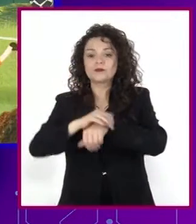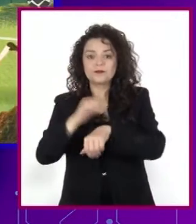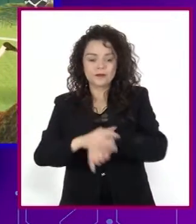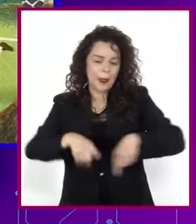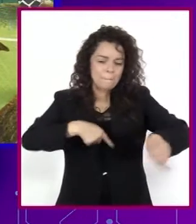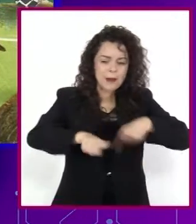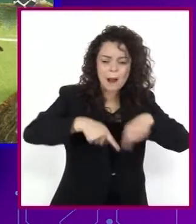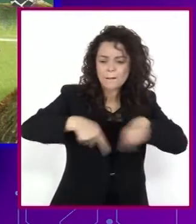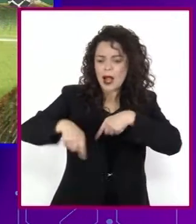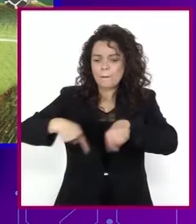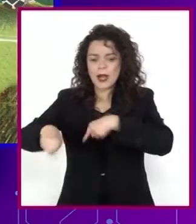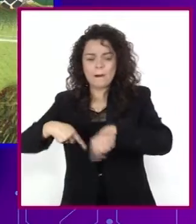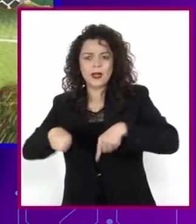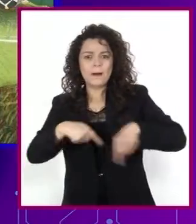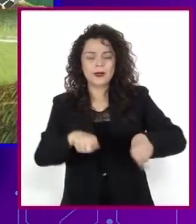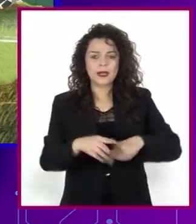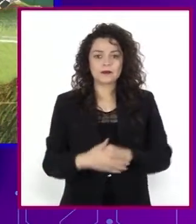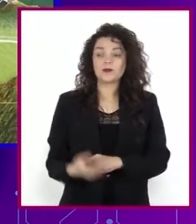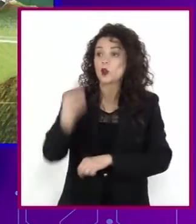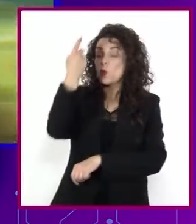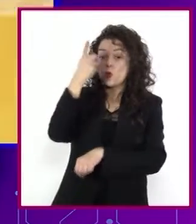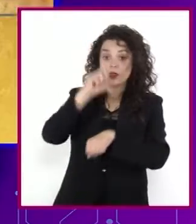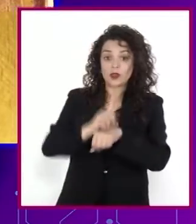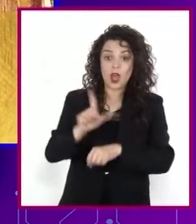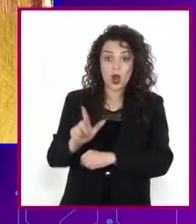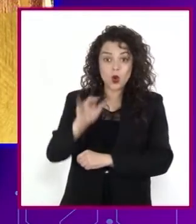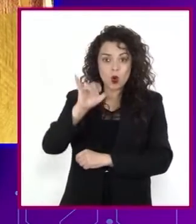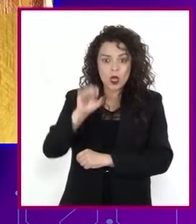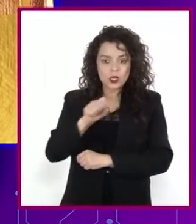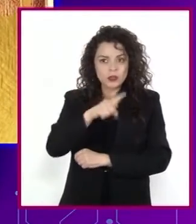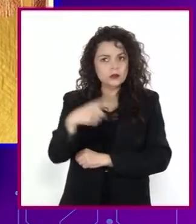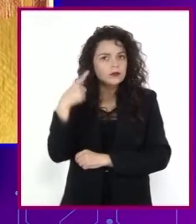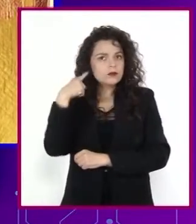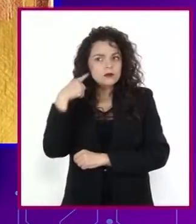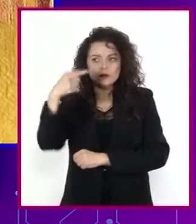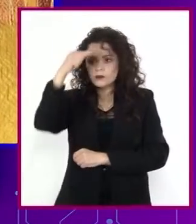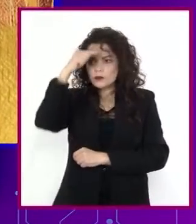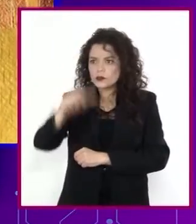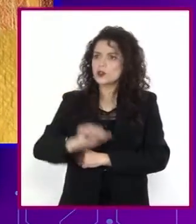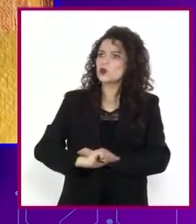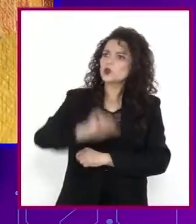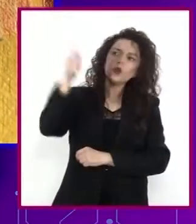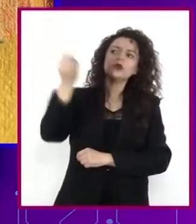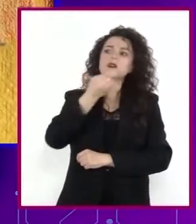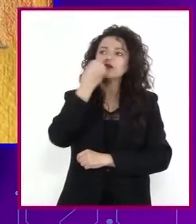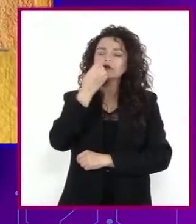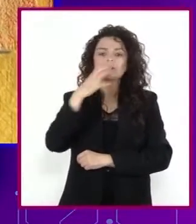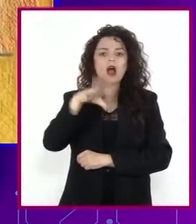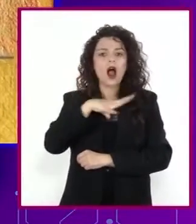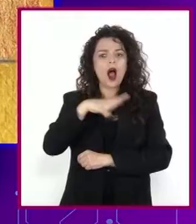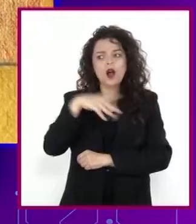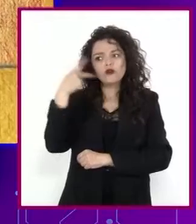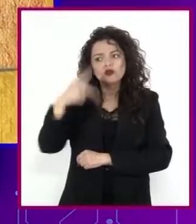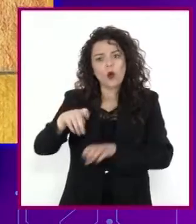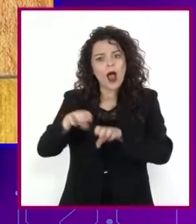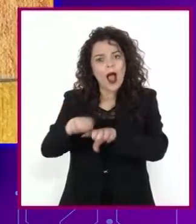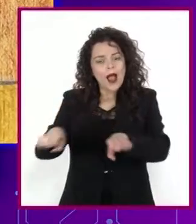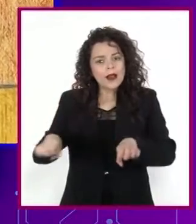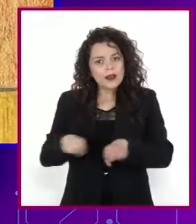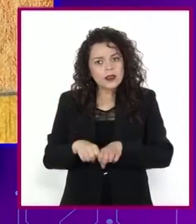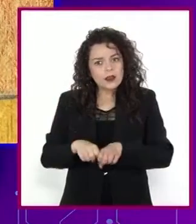partido. Un día, Luis se enteró de que en otras primarias tenían sus propios equipos y